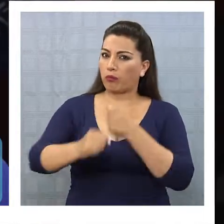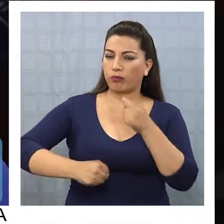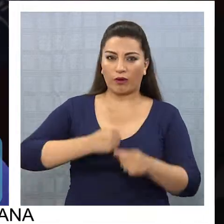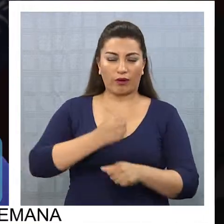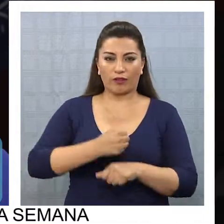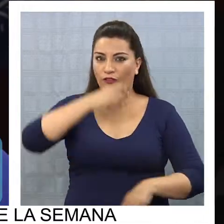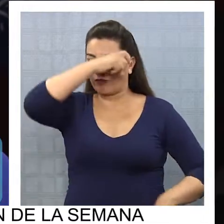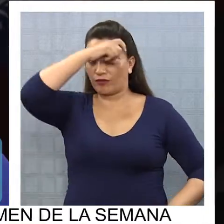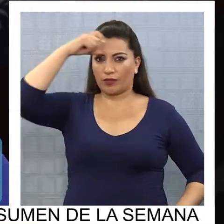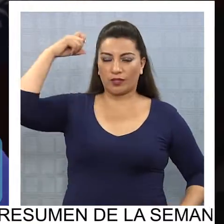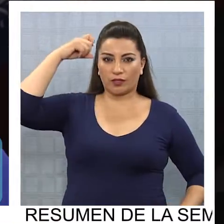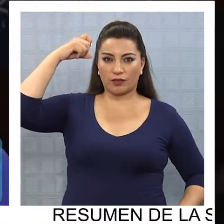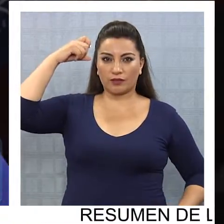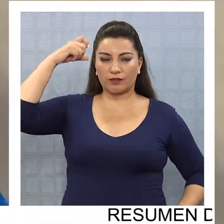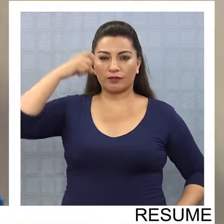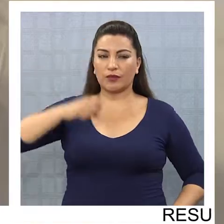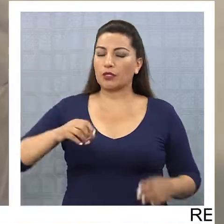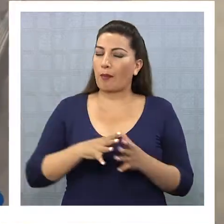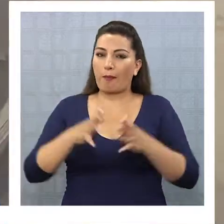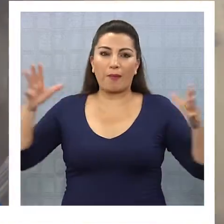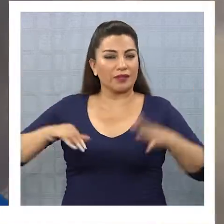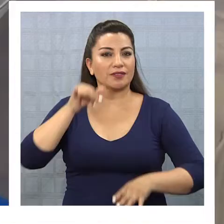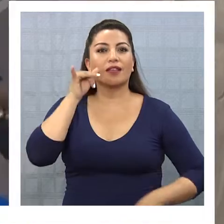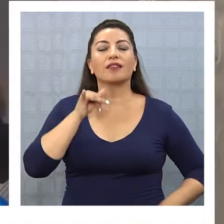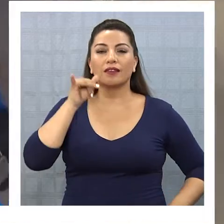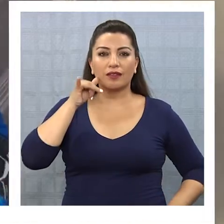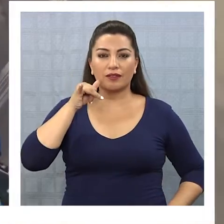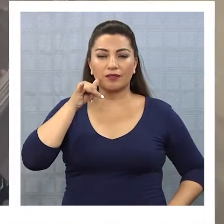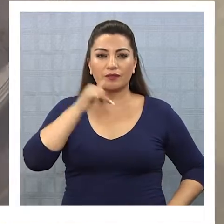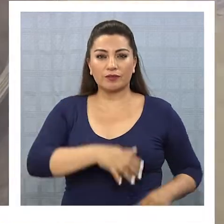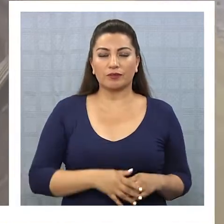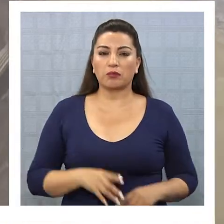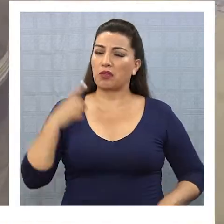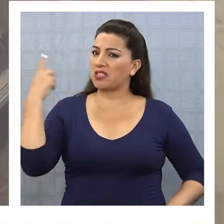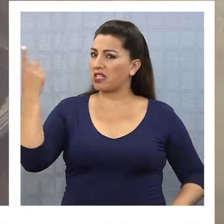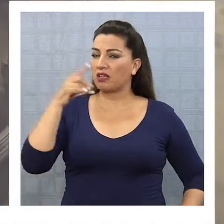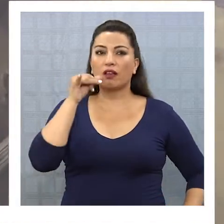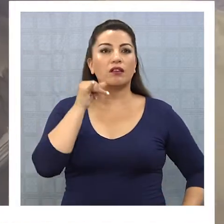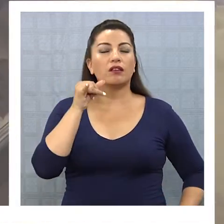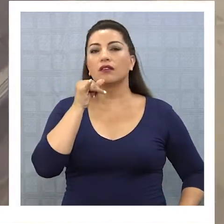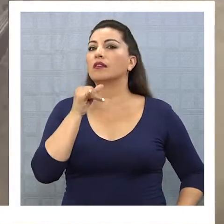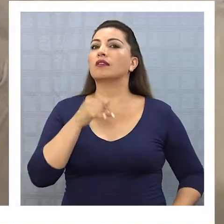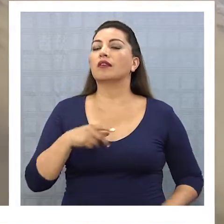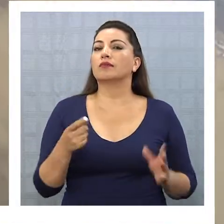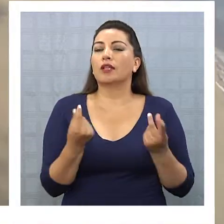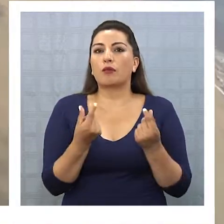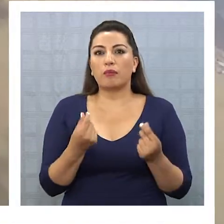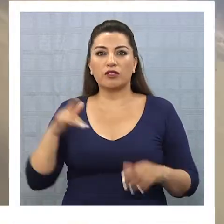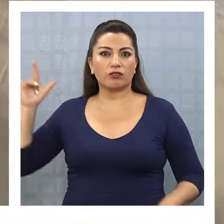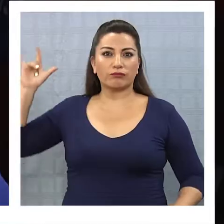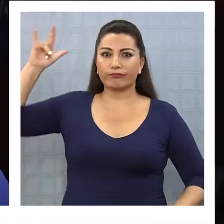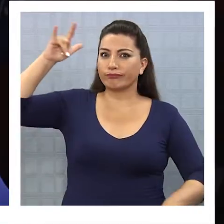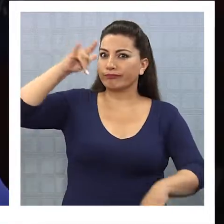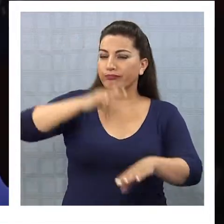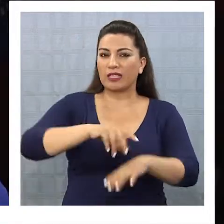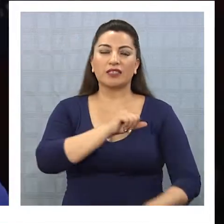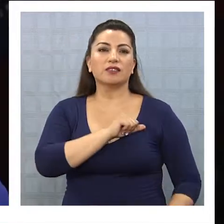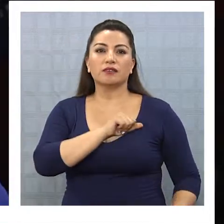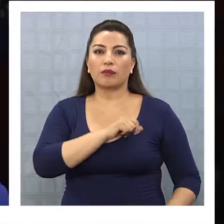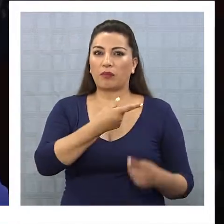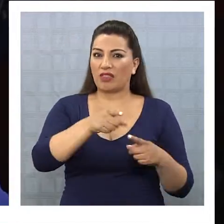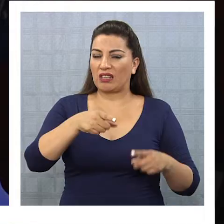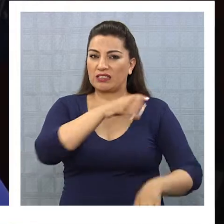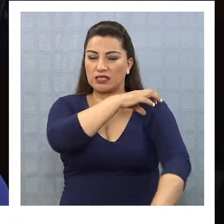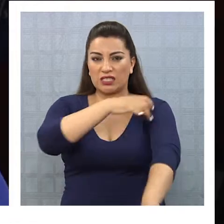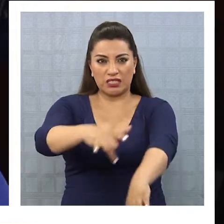Verano el boom de Iquique, pero en general Iquique, las promociones que hacen la aerolínea de Santiago, de diferentes